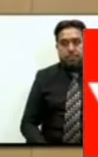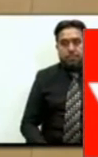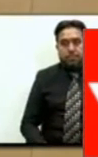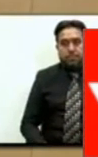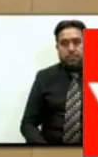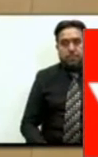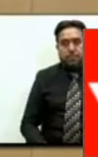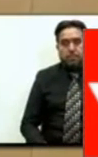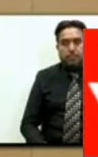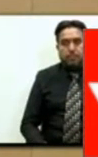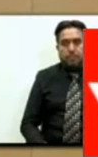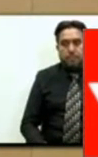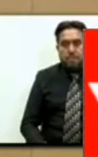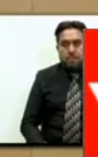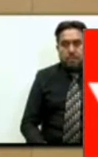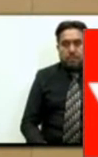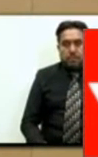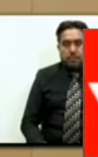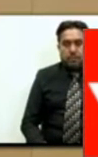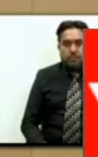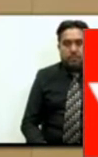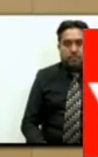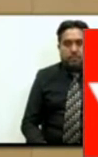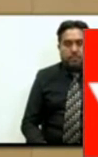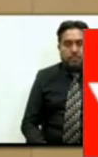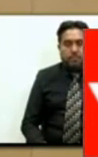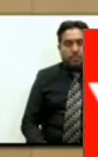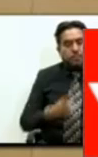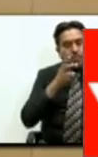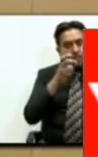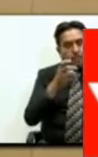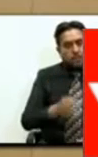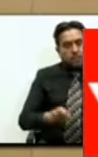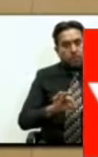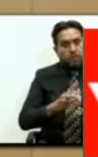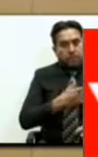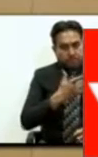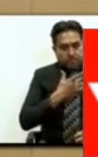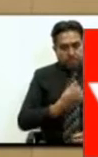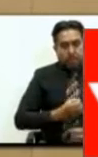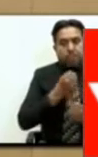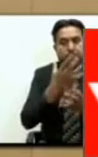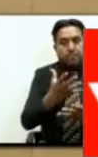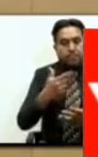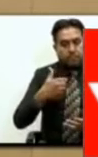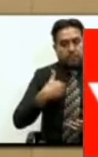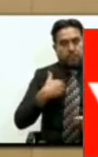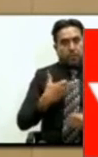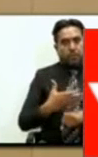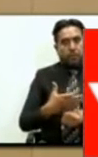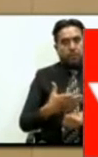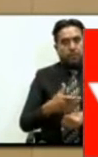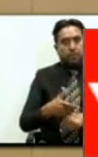era importante que expresáramos este sentir y yo lo iba a ser en